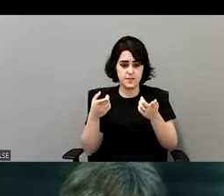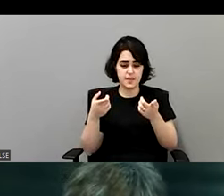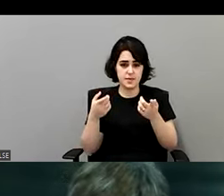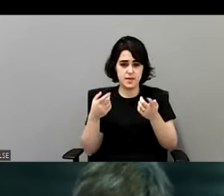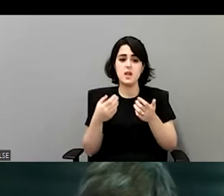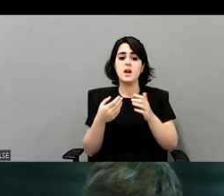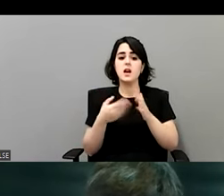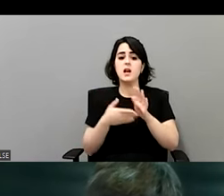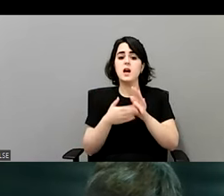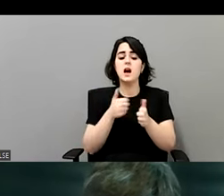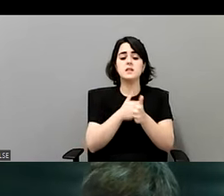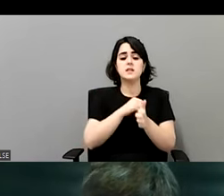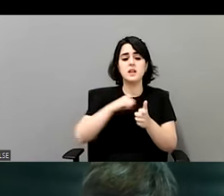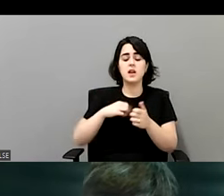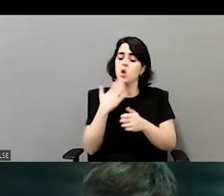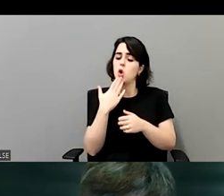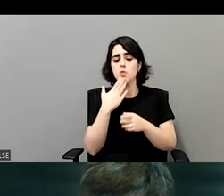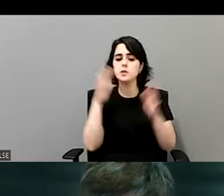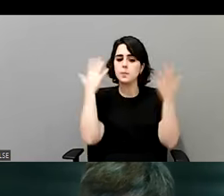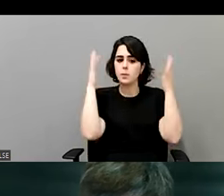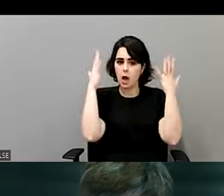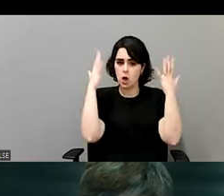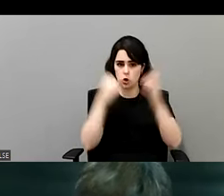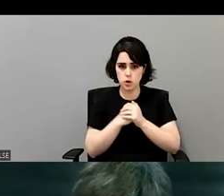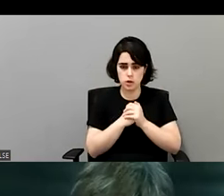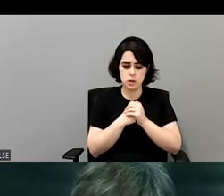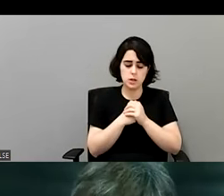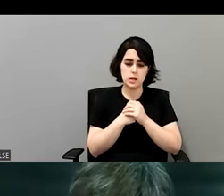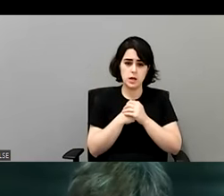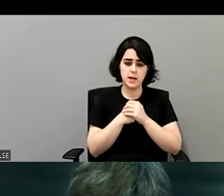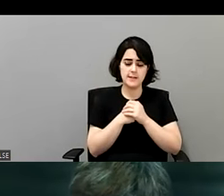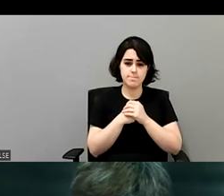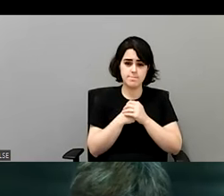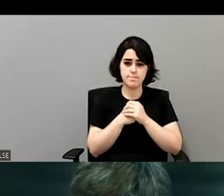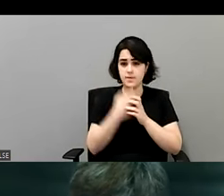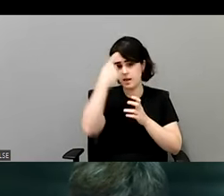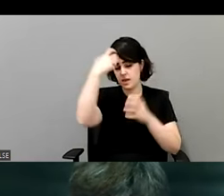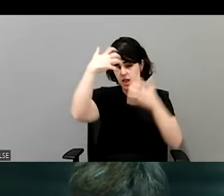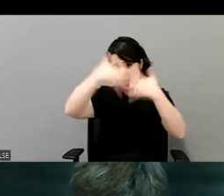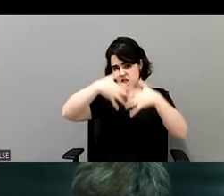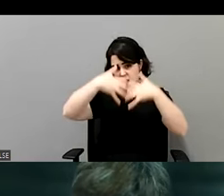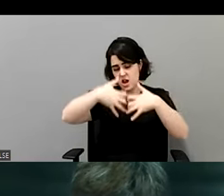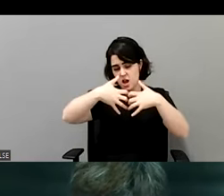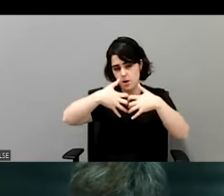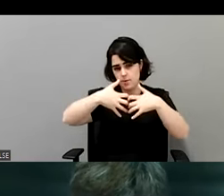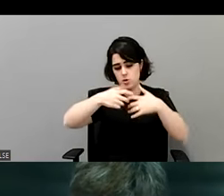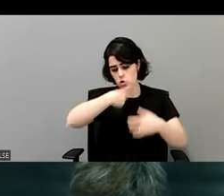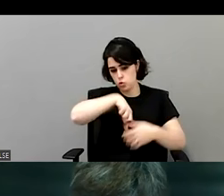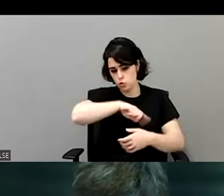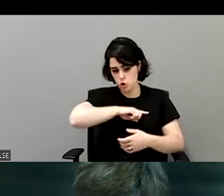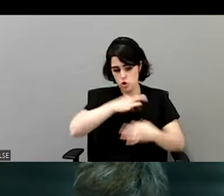ser nuestras manos. El cerebro somos nosotras.